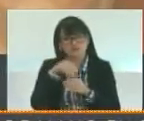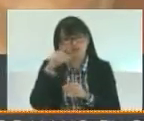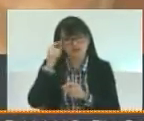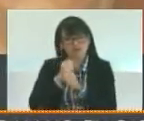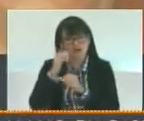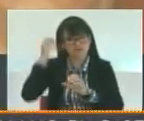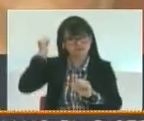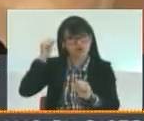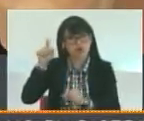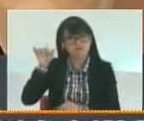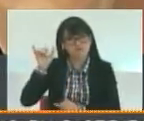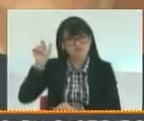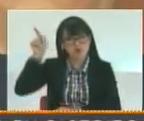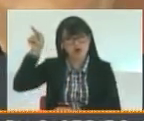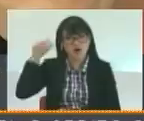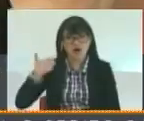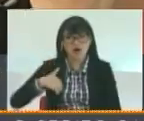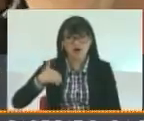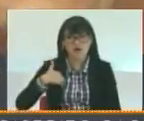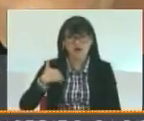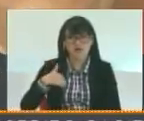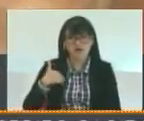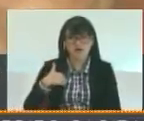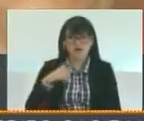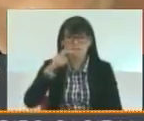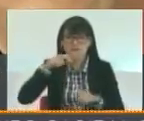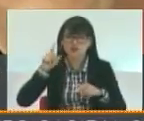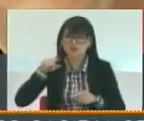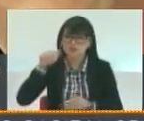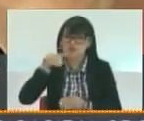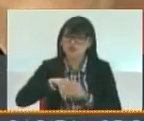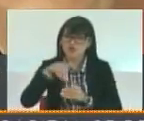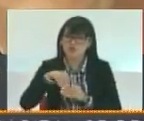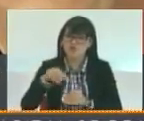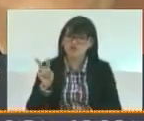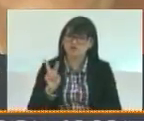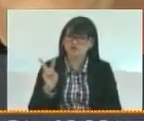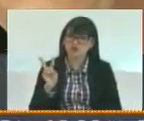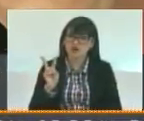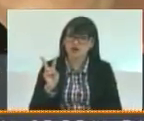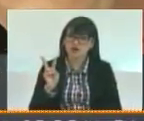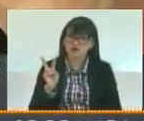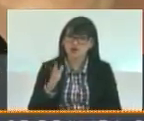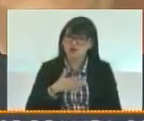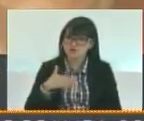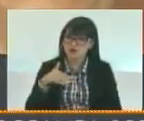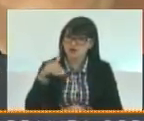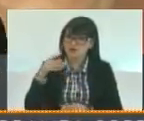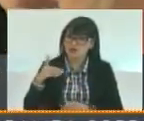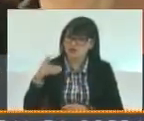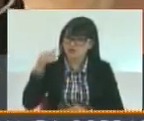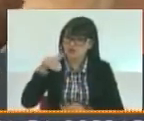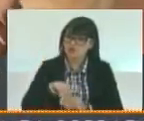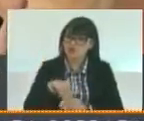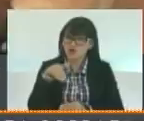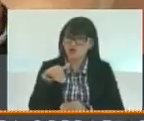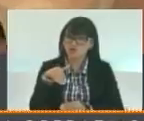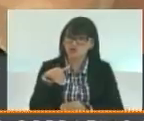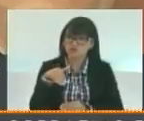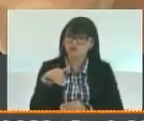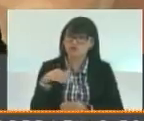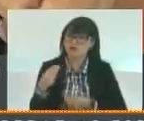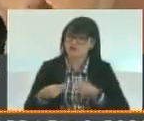en Canadá, sino también de votantes venezolanos en Canadá que quieren ejercer su derecho al voto y que lo